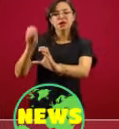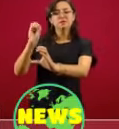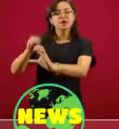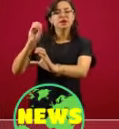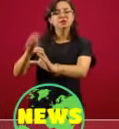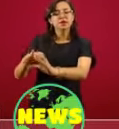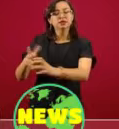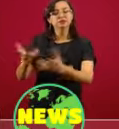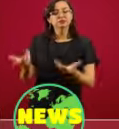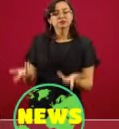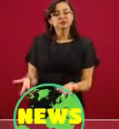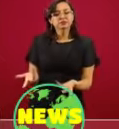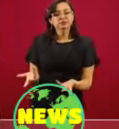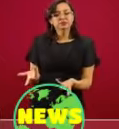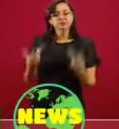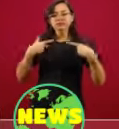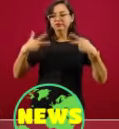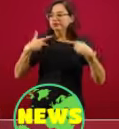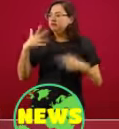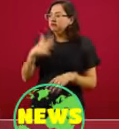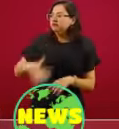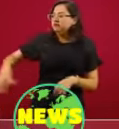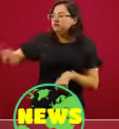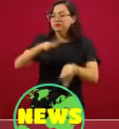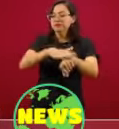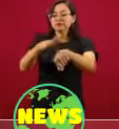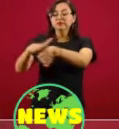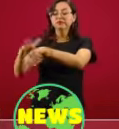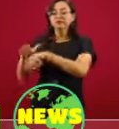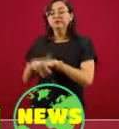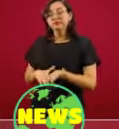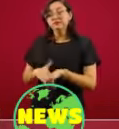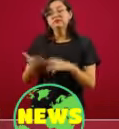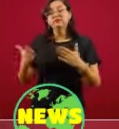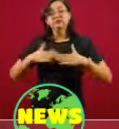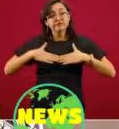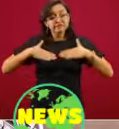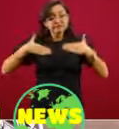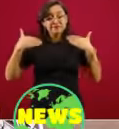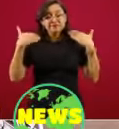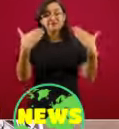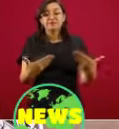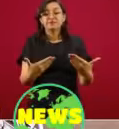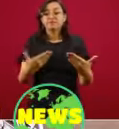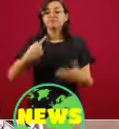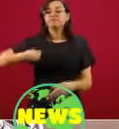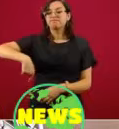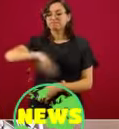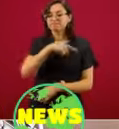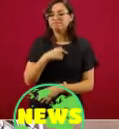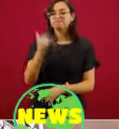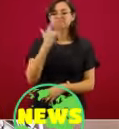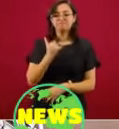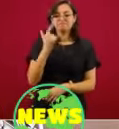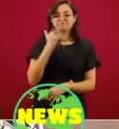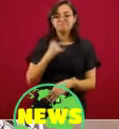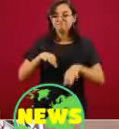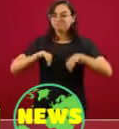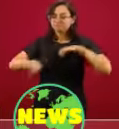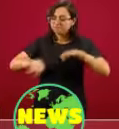Entonces, ¿qué le digo a la gente? Tengan confianza. Estamos trabajando